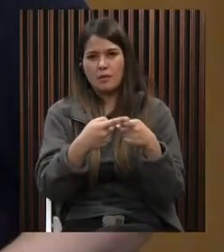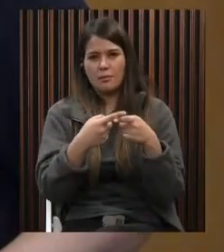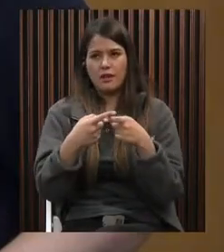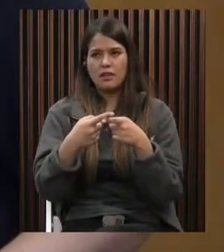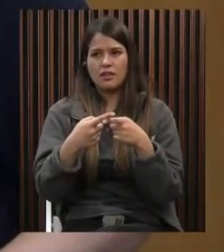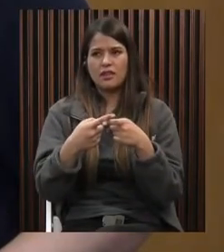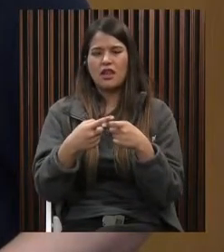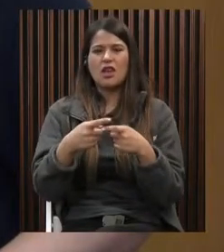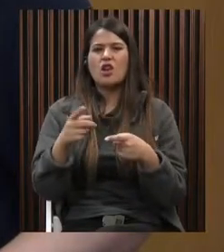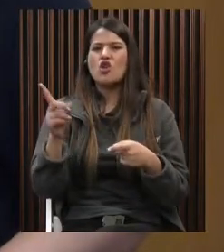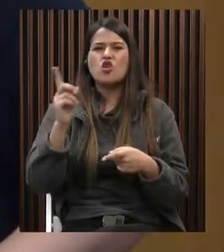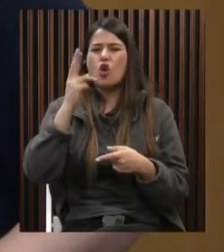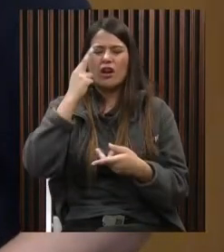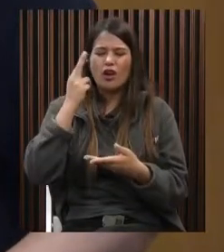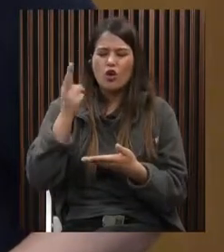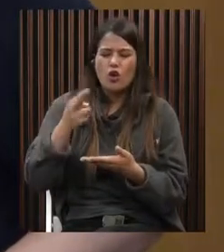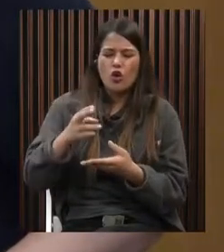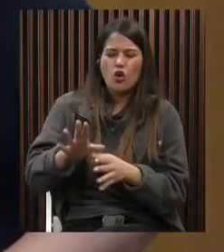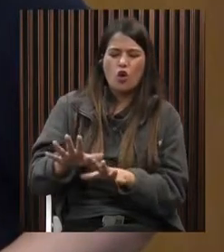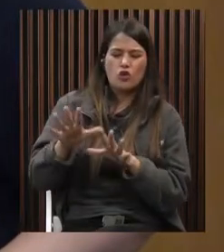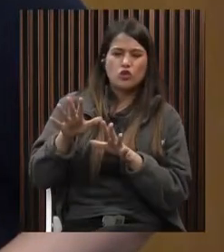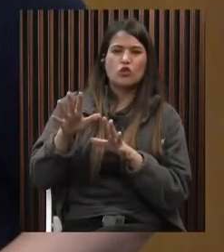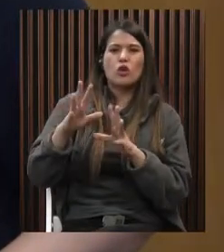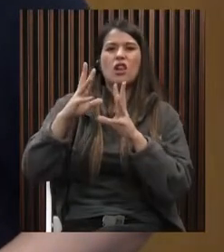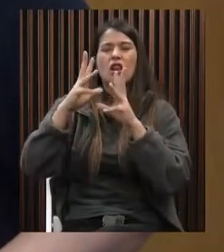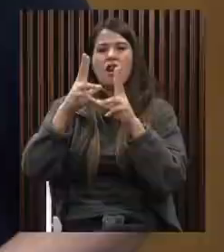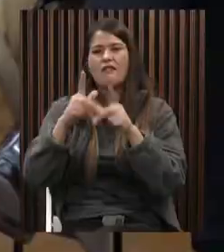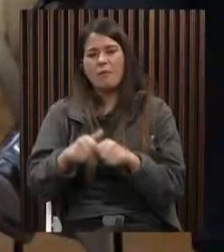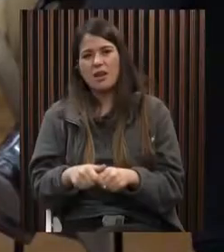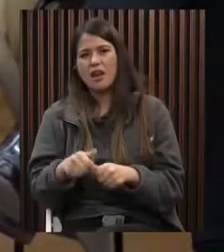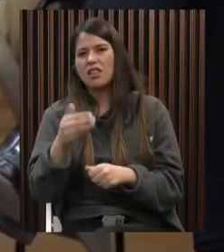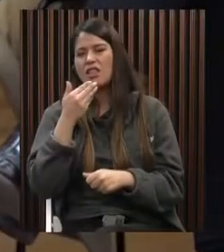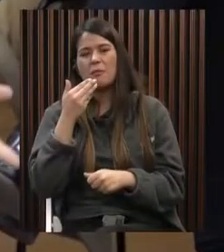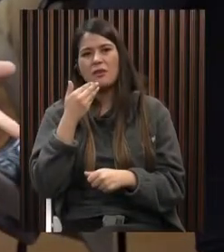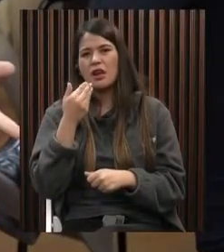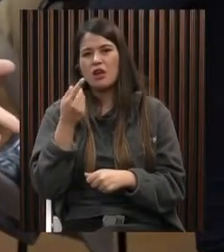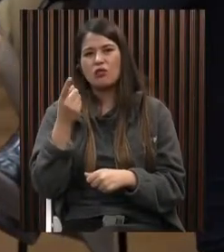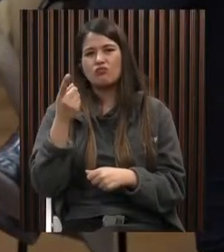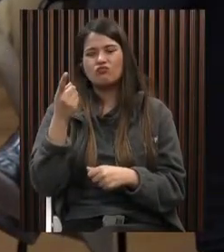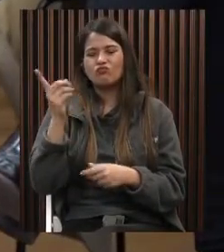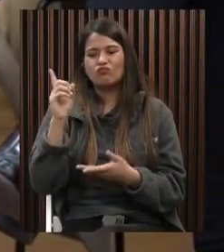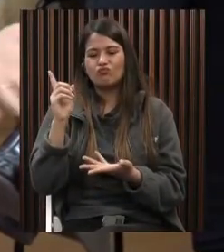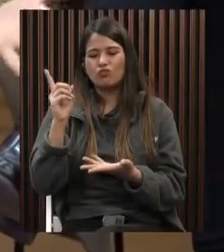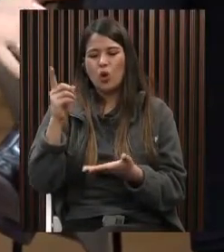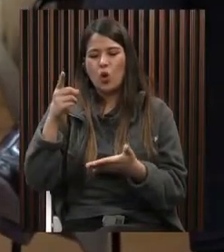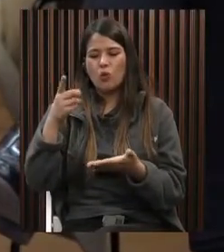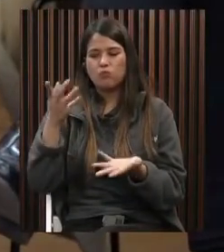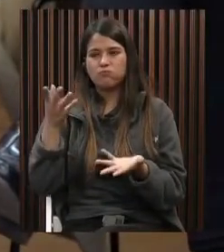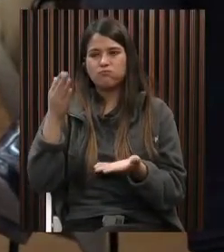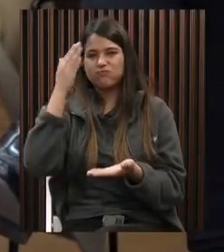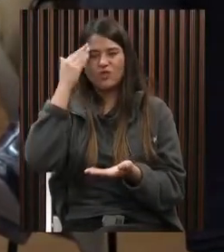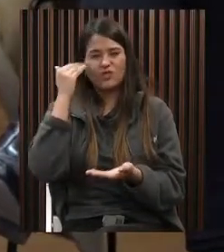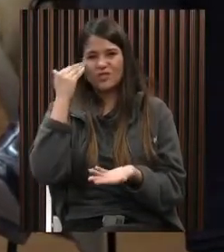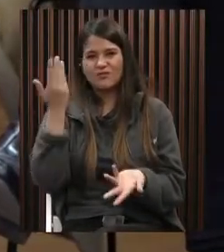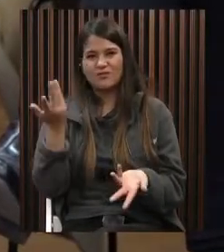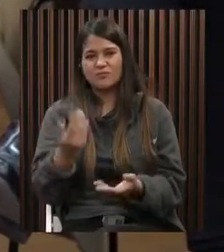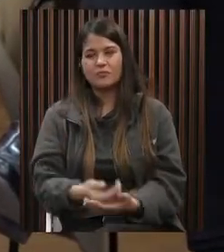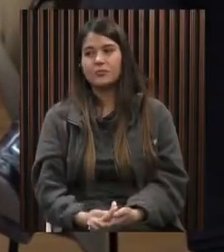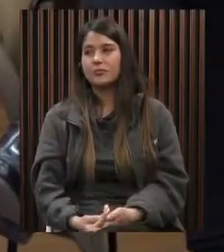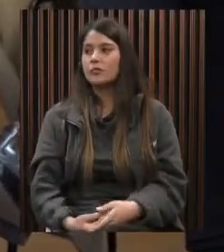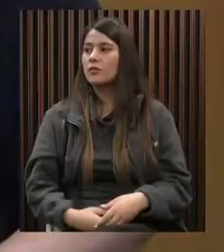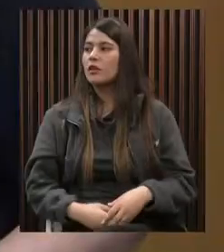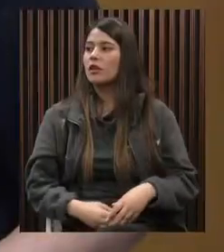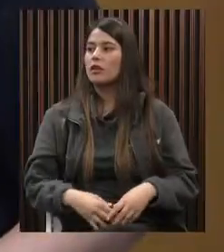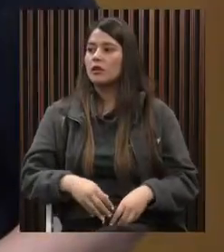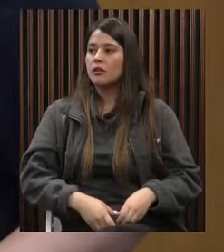no reconocemos los espacios que ellos pueden tener y las familias no entran en esos también, ¿no? Biscuit, so I